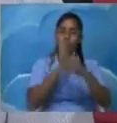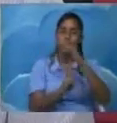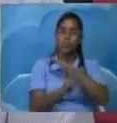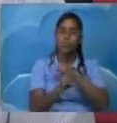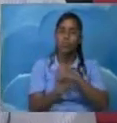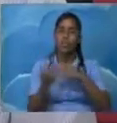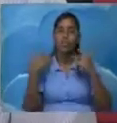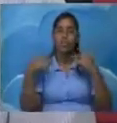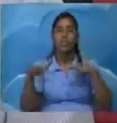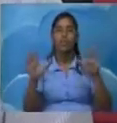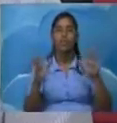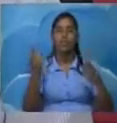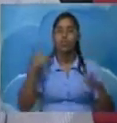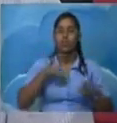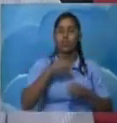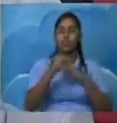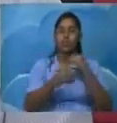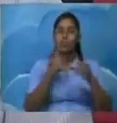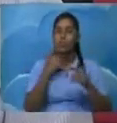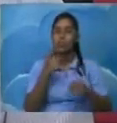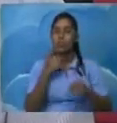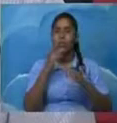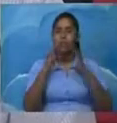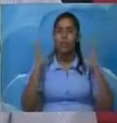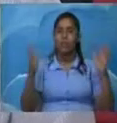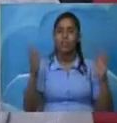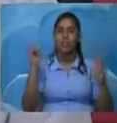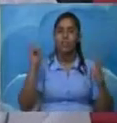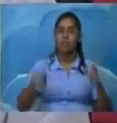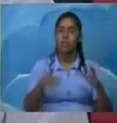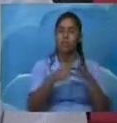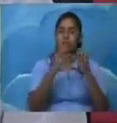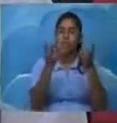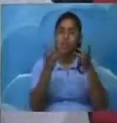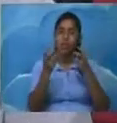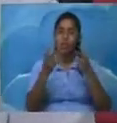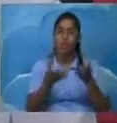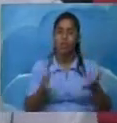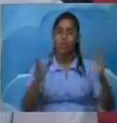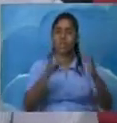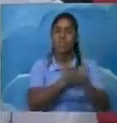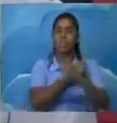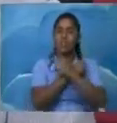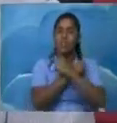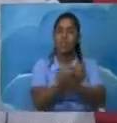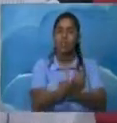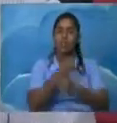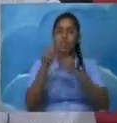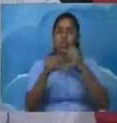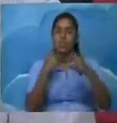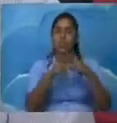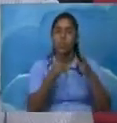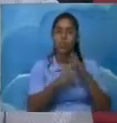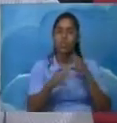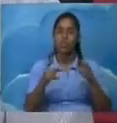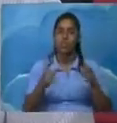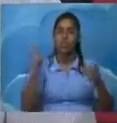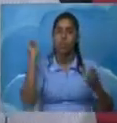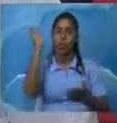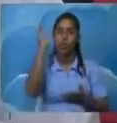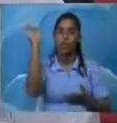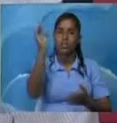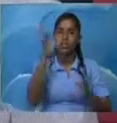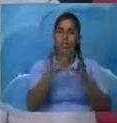cuando nosotros hacemos una actividad en grande, también recogemos la cesta de amor, le llevamos y hacemos actividades de conciertos,